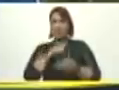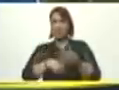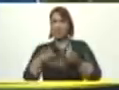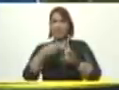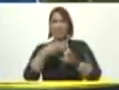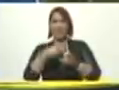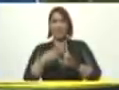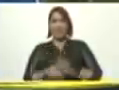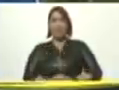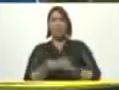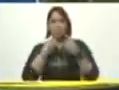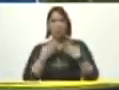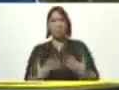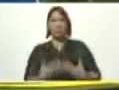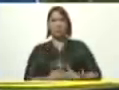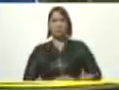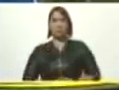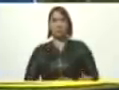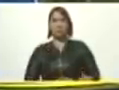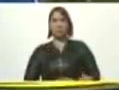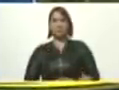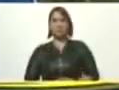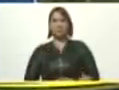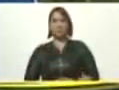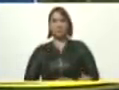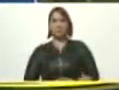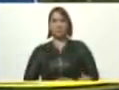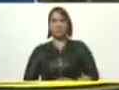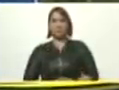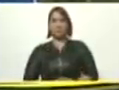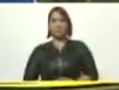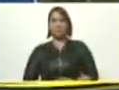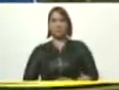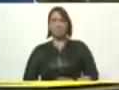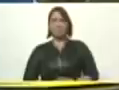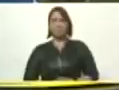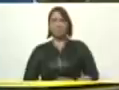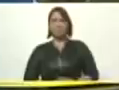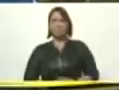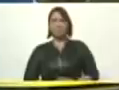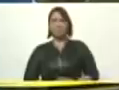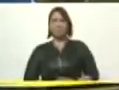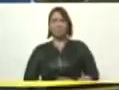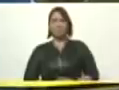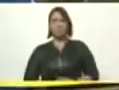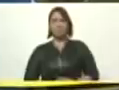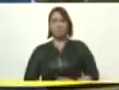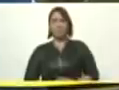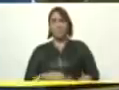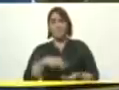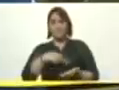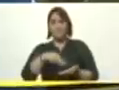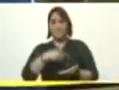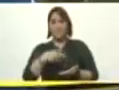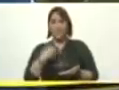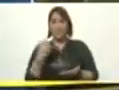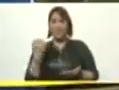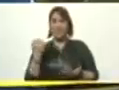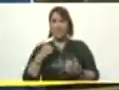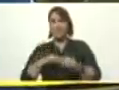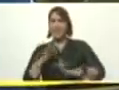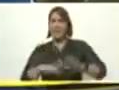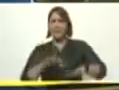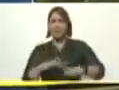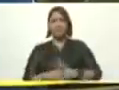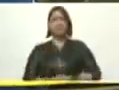todo buena oíste bonita estuvo bonita estuvo bien bonita Ah el merengue y la salsa primos